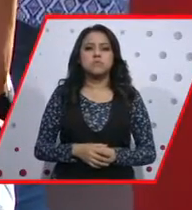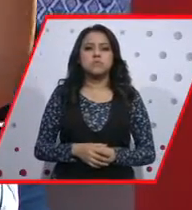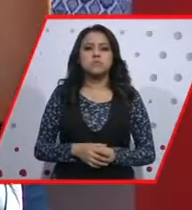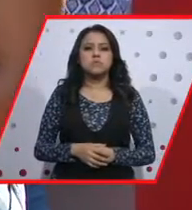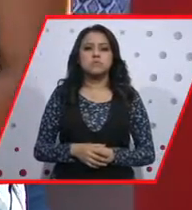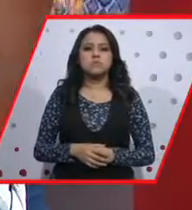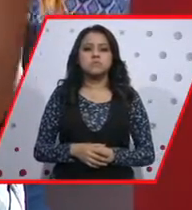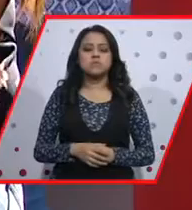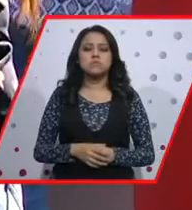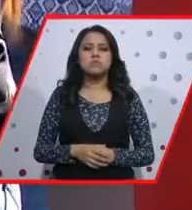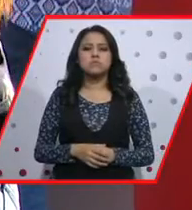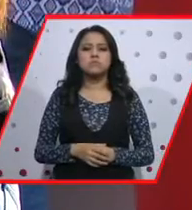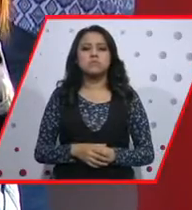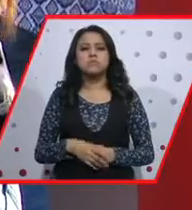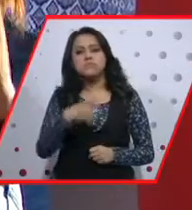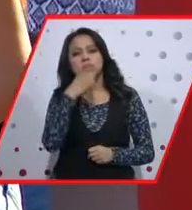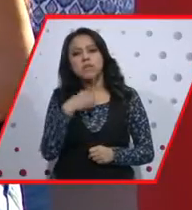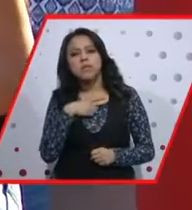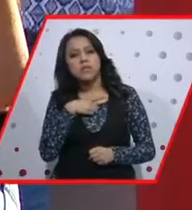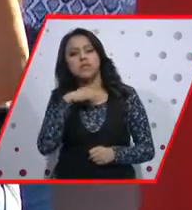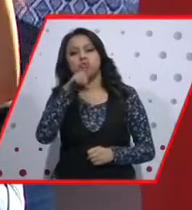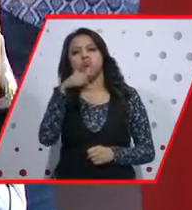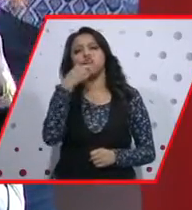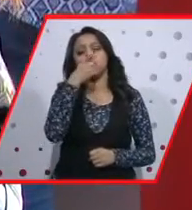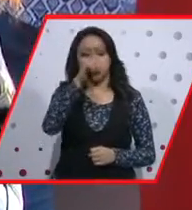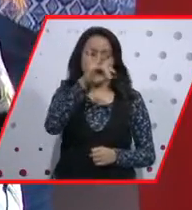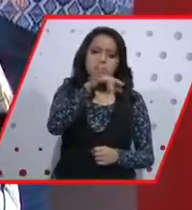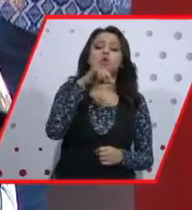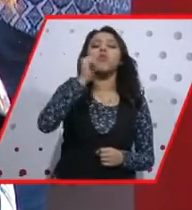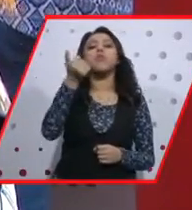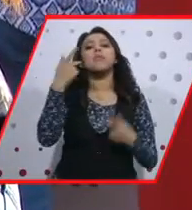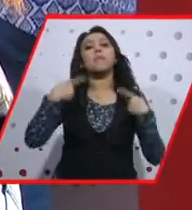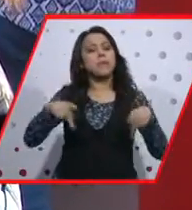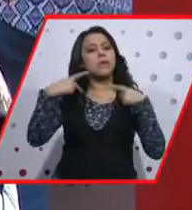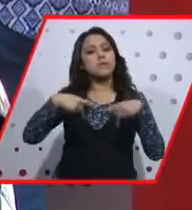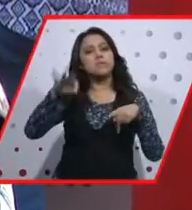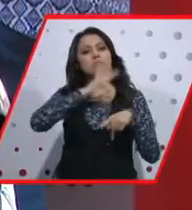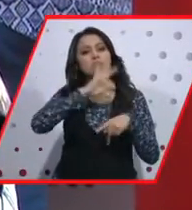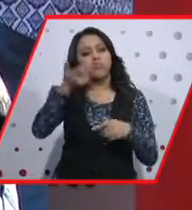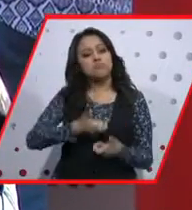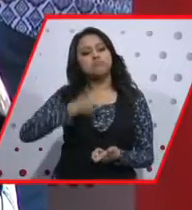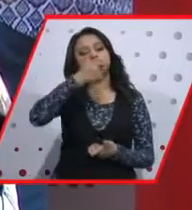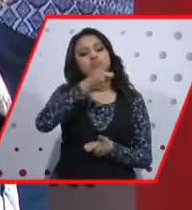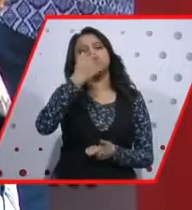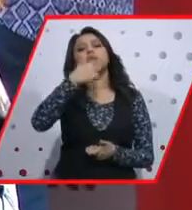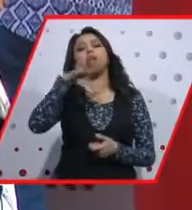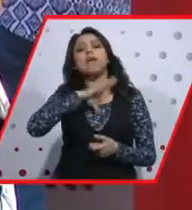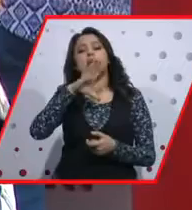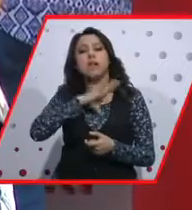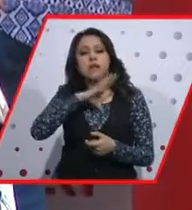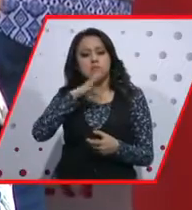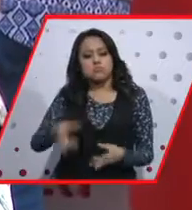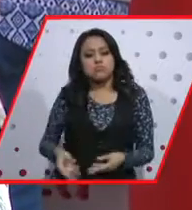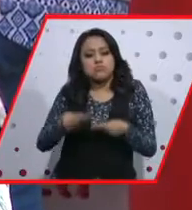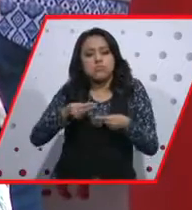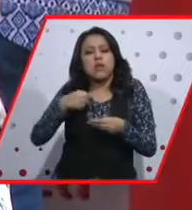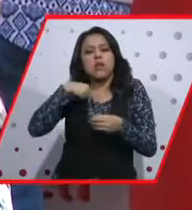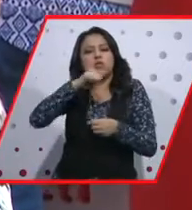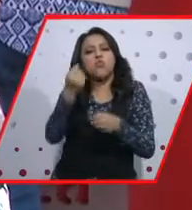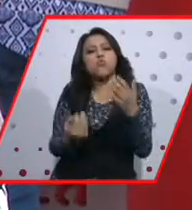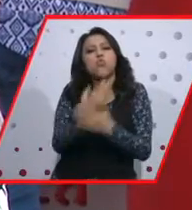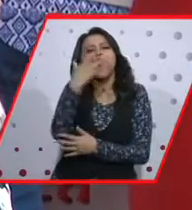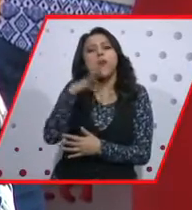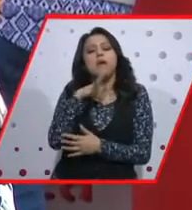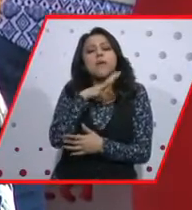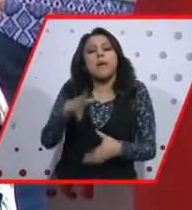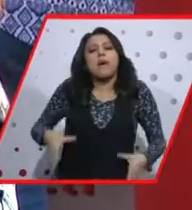me dice él, mira, te voy a contratar una persona para que te pague tu prótesis, para que él te consiga tu prótesis. Entonces yo le dije que